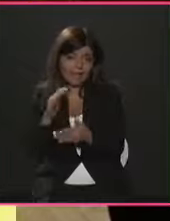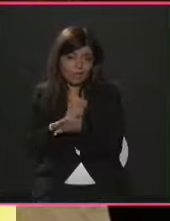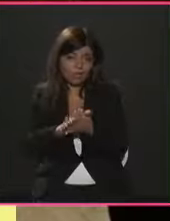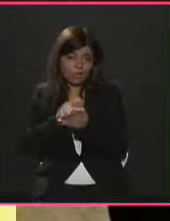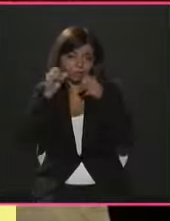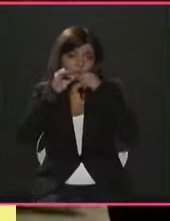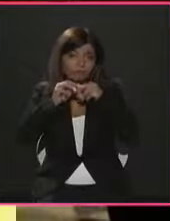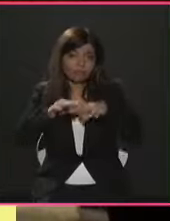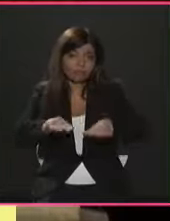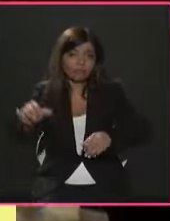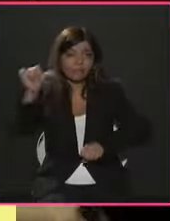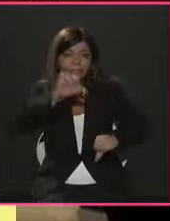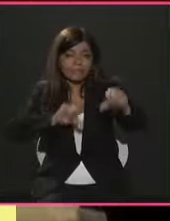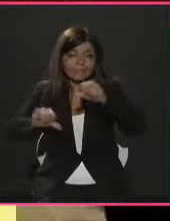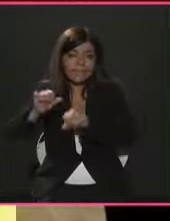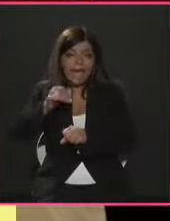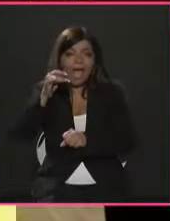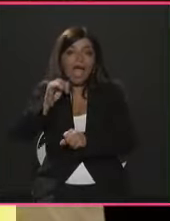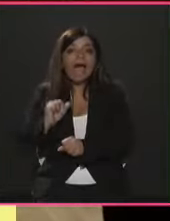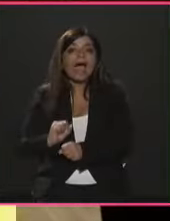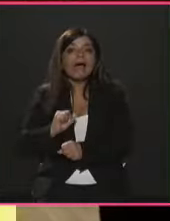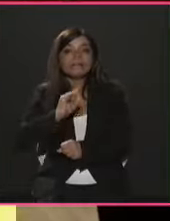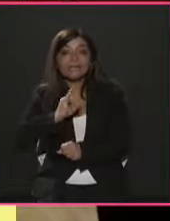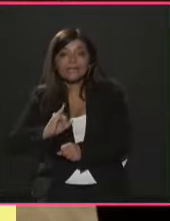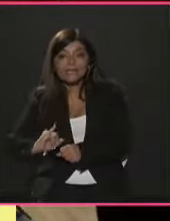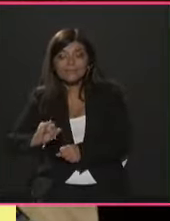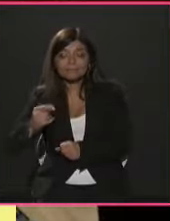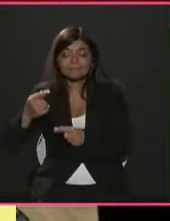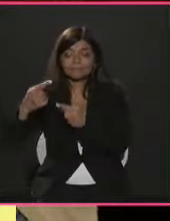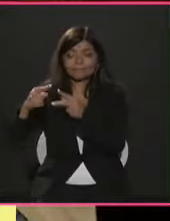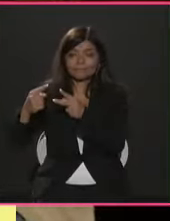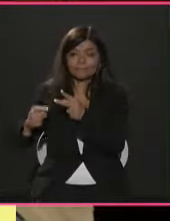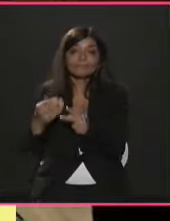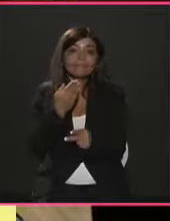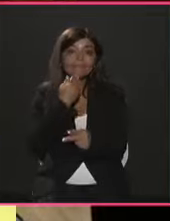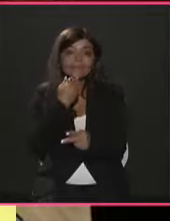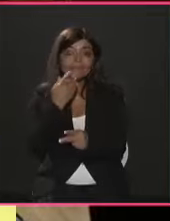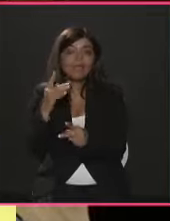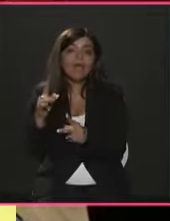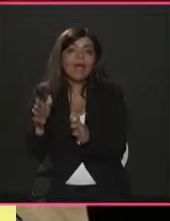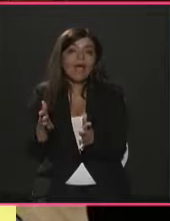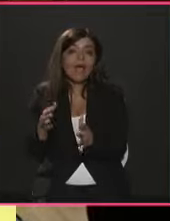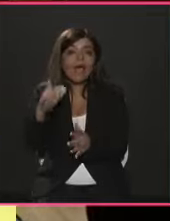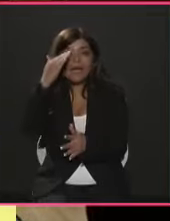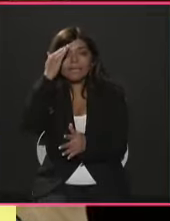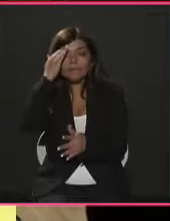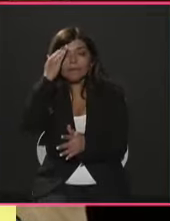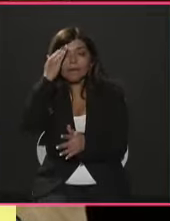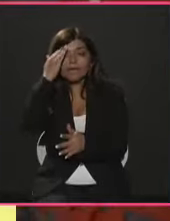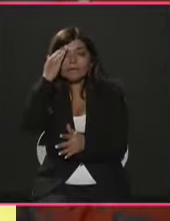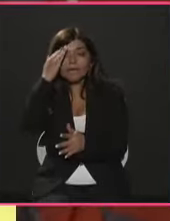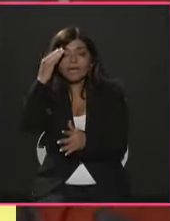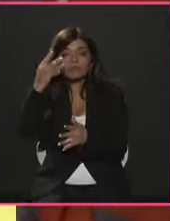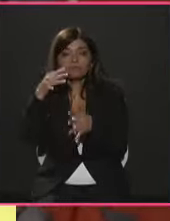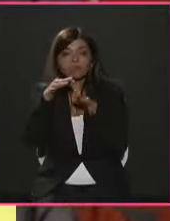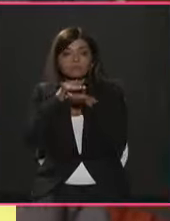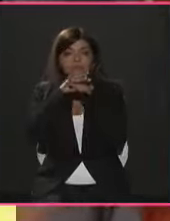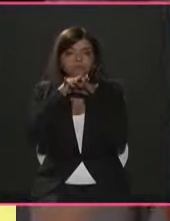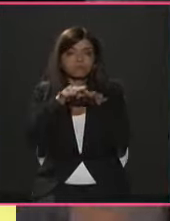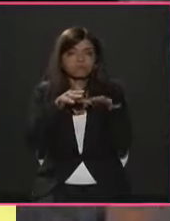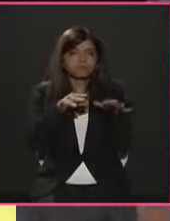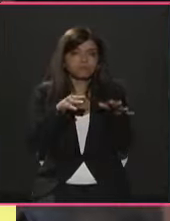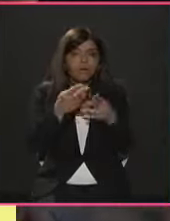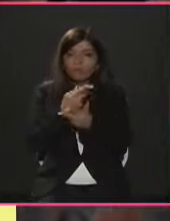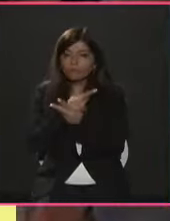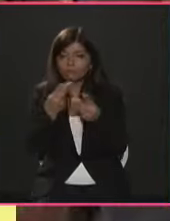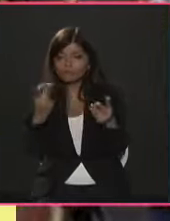divulgación científica de Inteligencia artificial además eh experiencias inmersivas también todo un panorama para